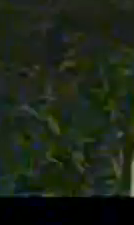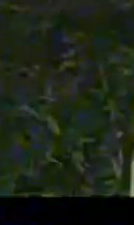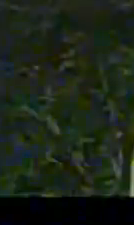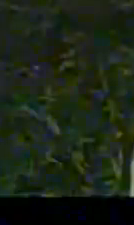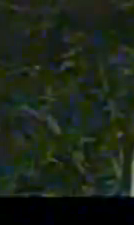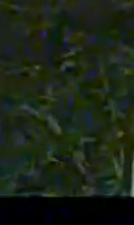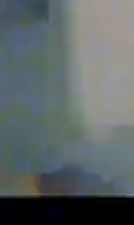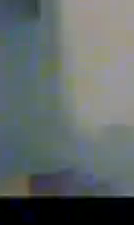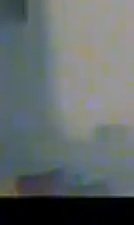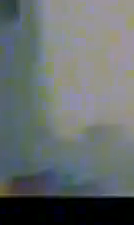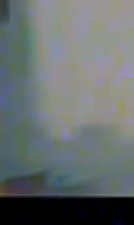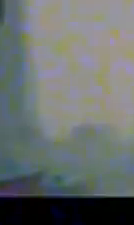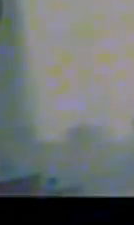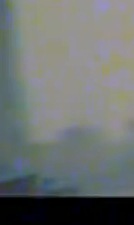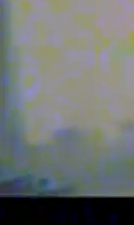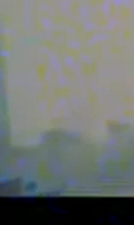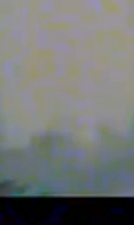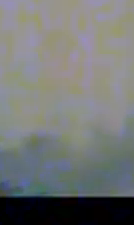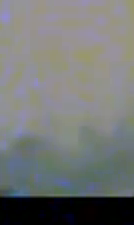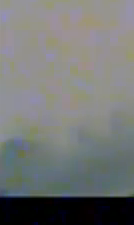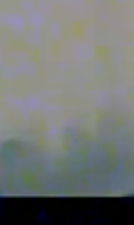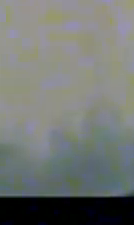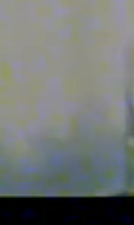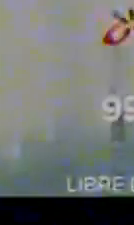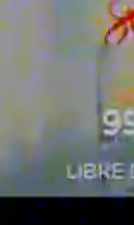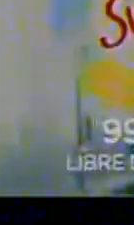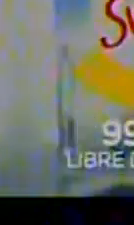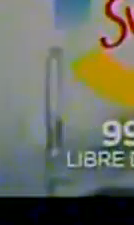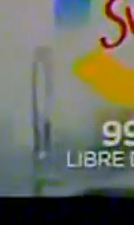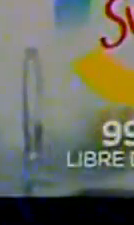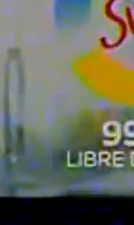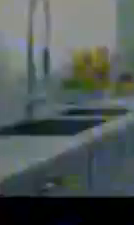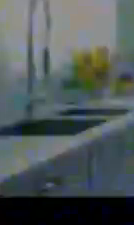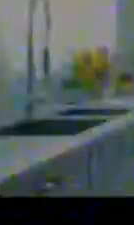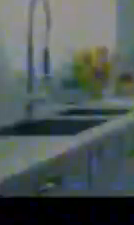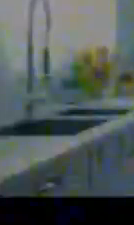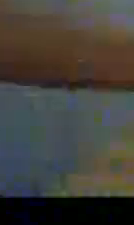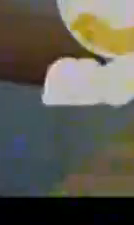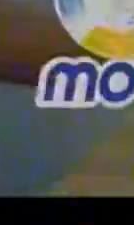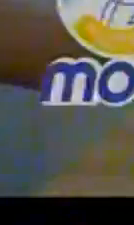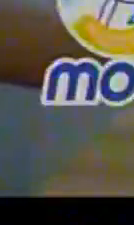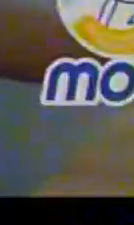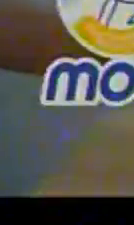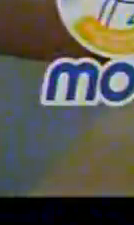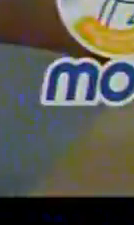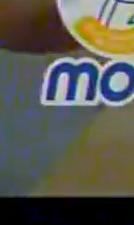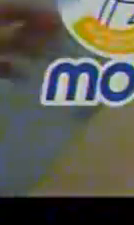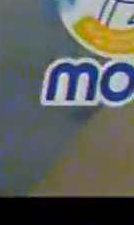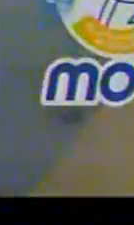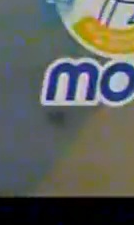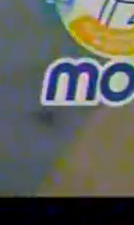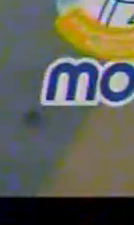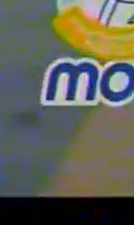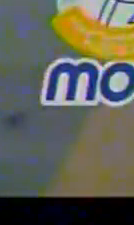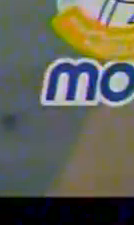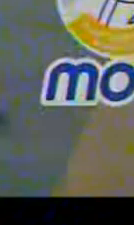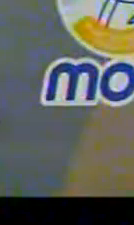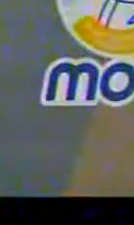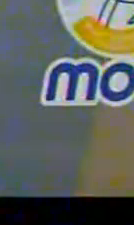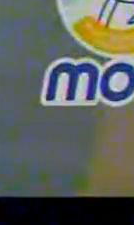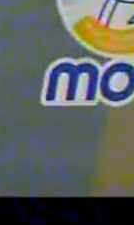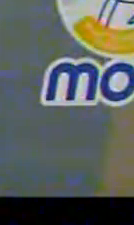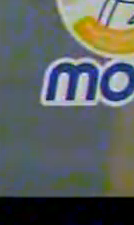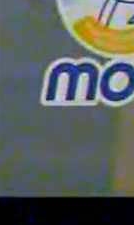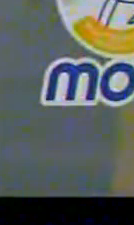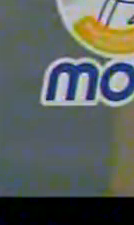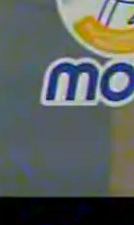sobre todo de tu cuerpo. Por eso creamos la nueva leche descremada Svelte. Ahora con Move Plus, una mezcla ideal de nutrientes que ayudan a mantener